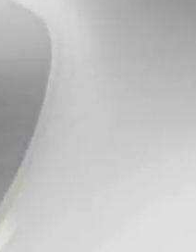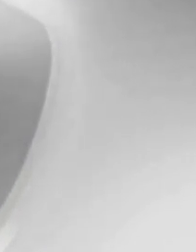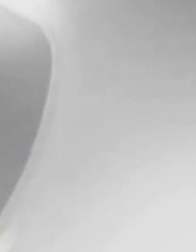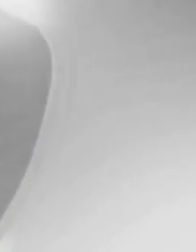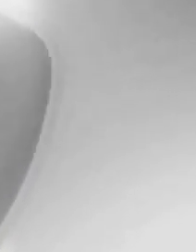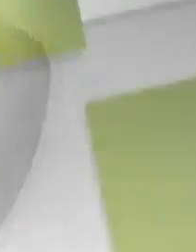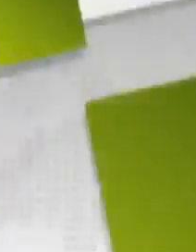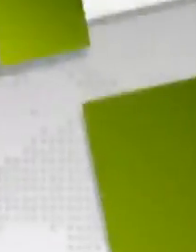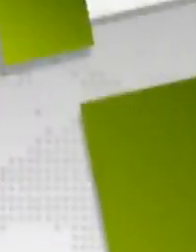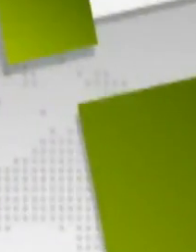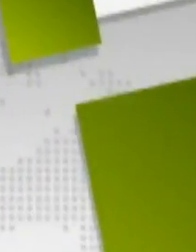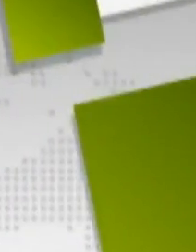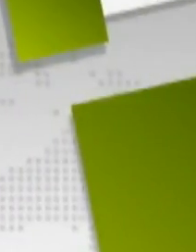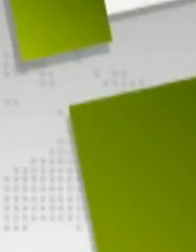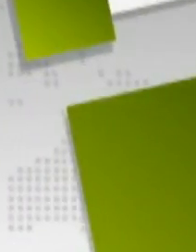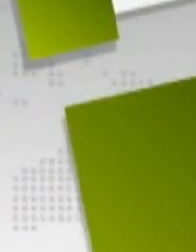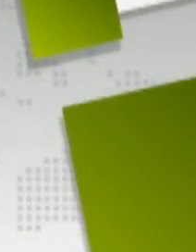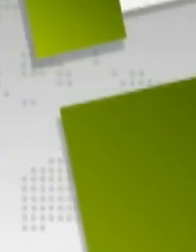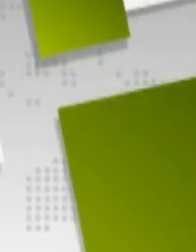Música